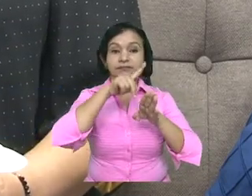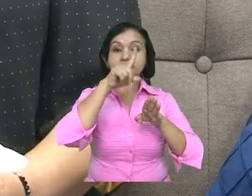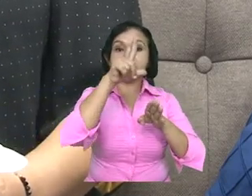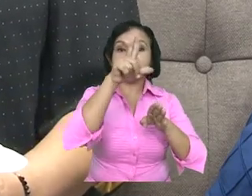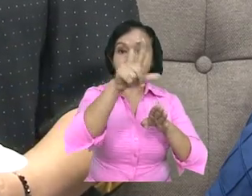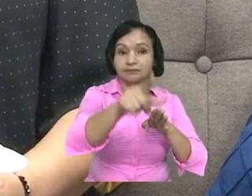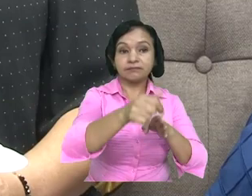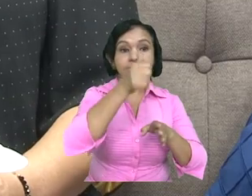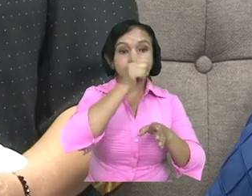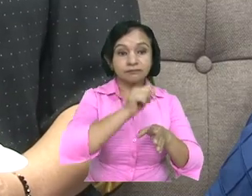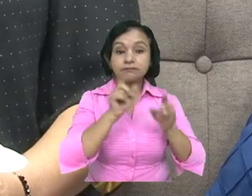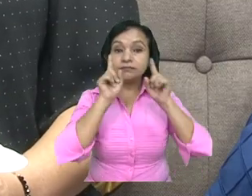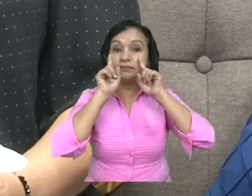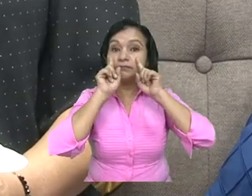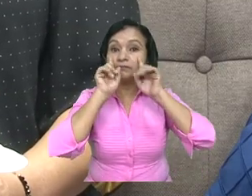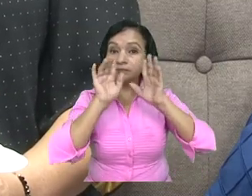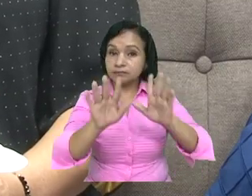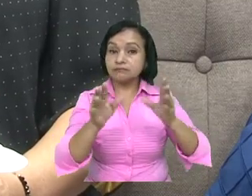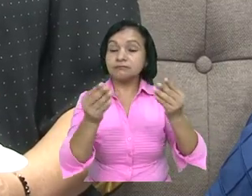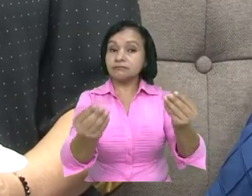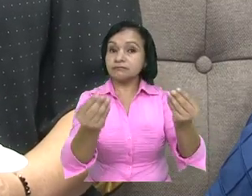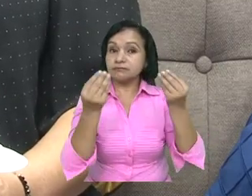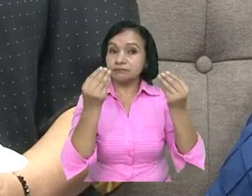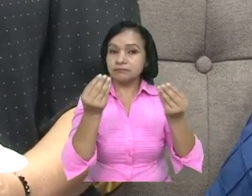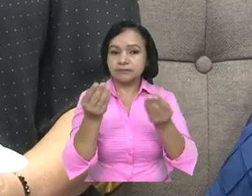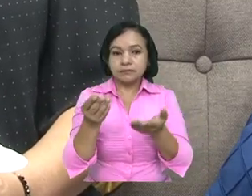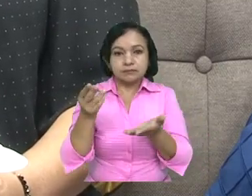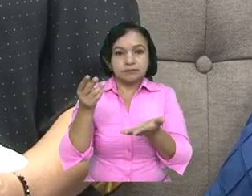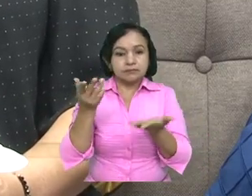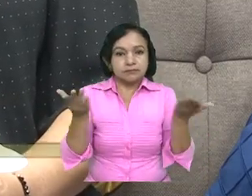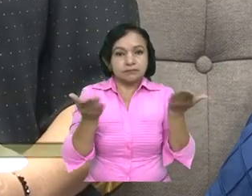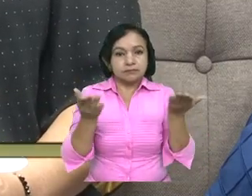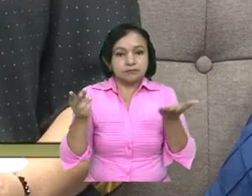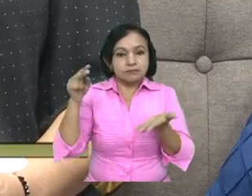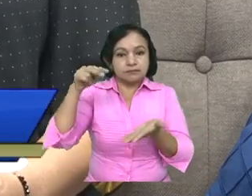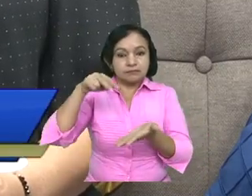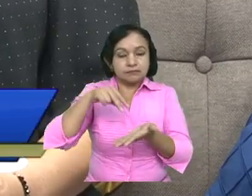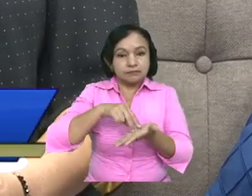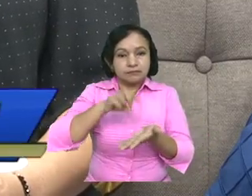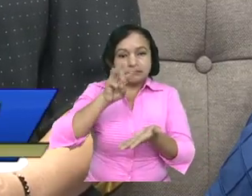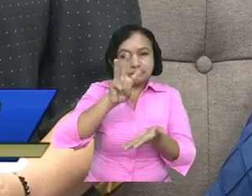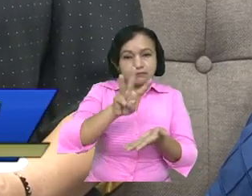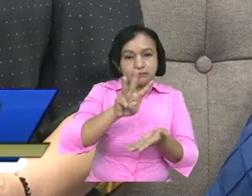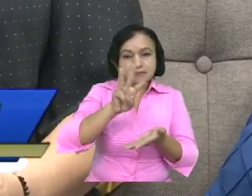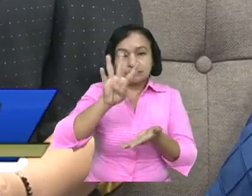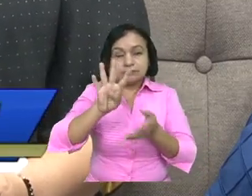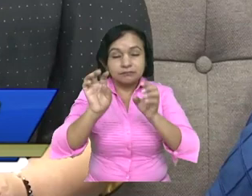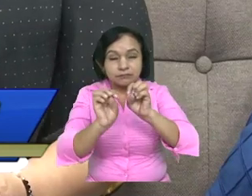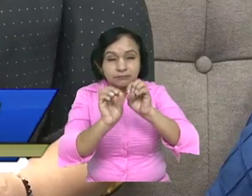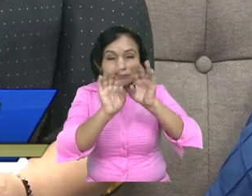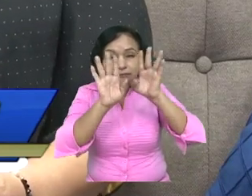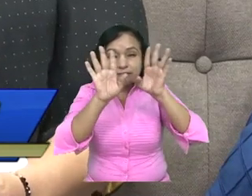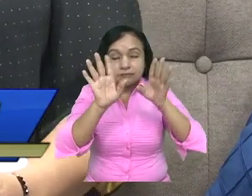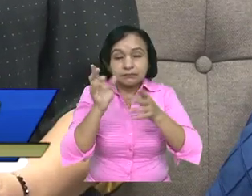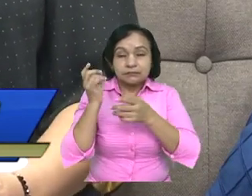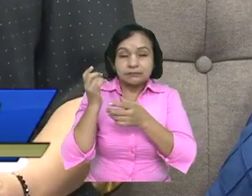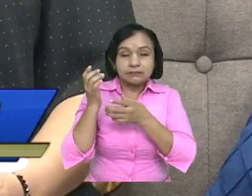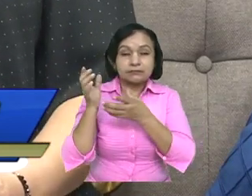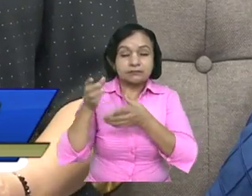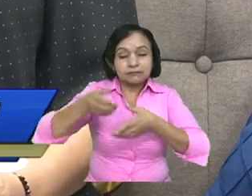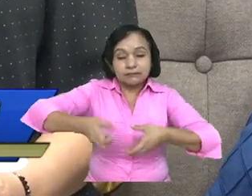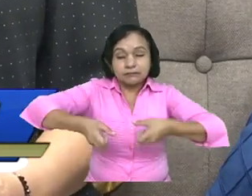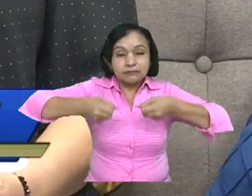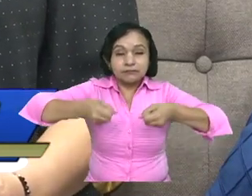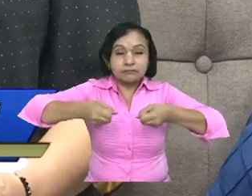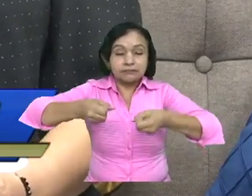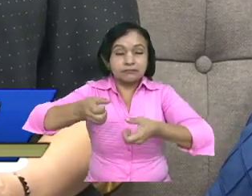valora inmensamente, porque levantarte, ya no te tenés que levantar a las 3, 4 de la mañana a ir a jalar el agua,